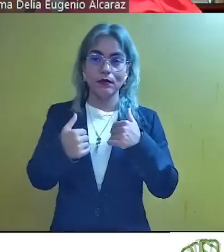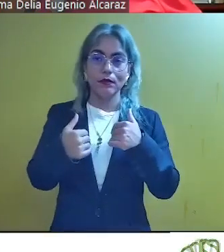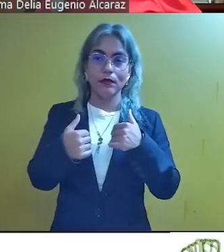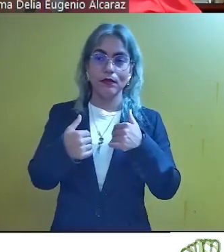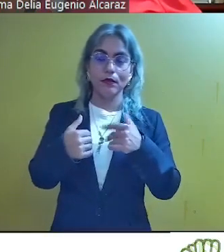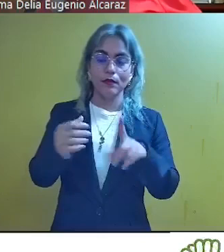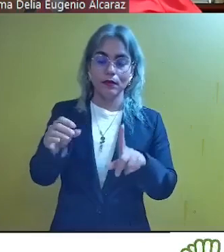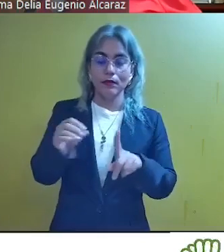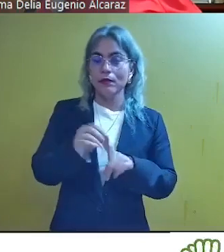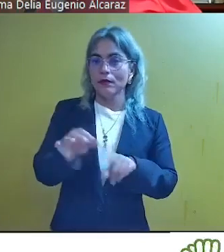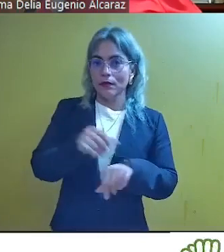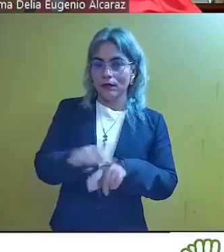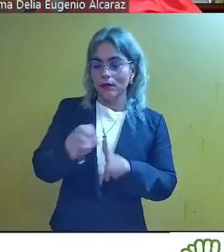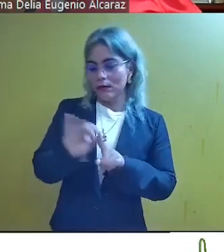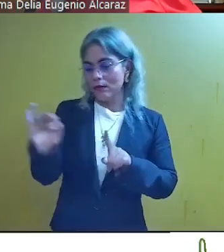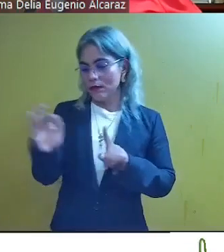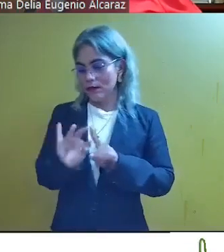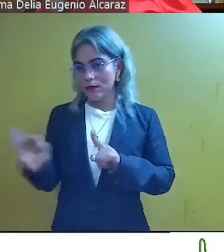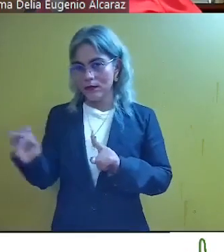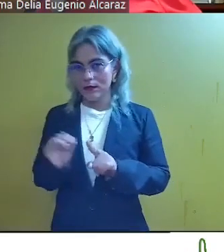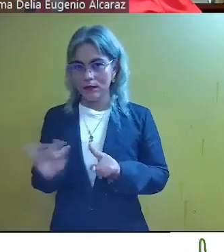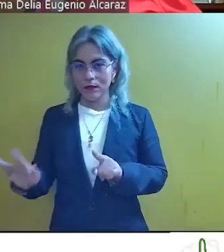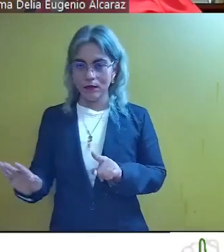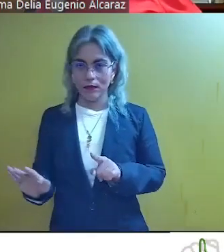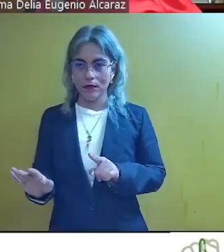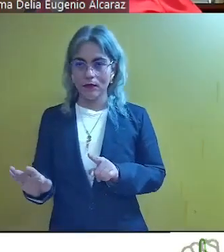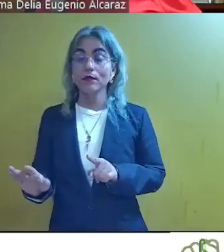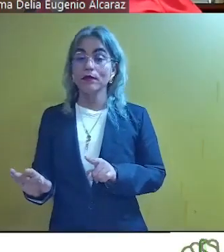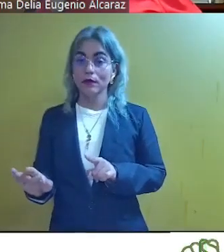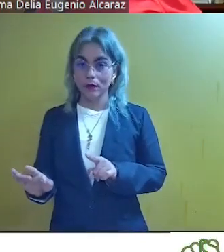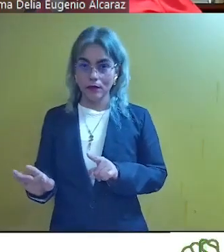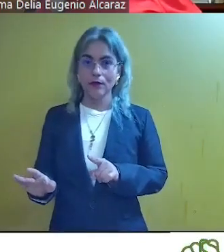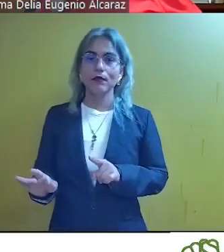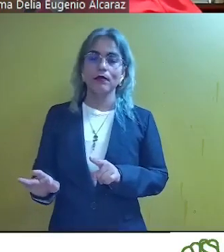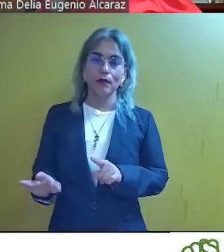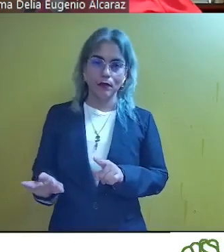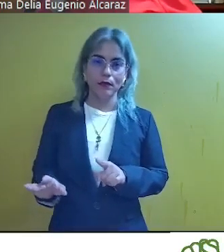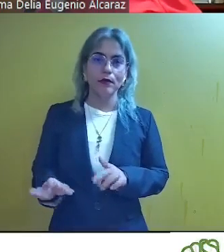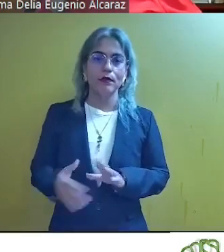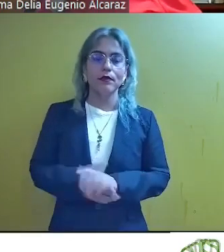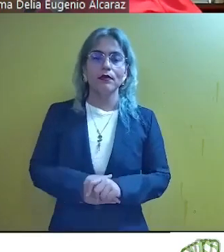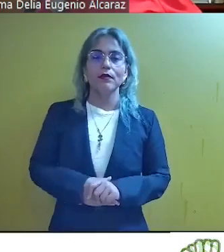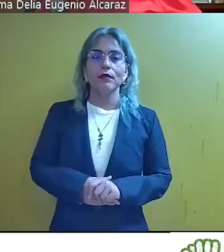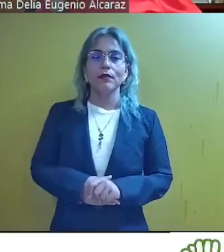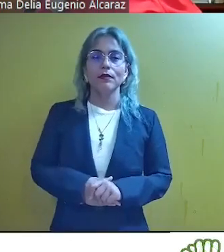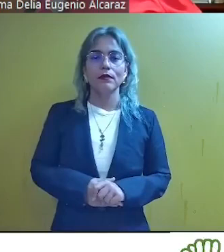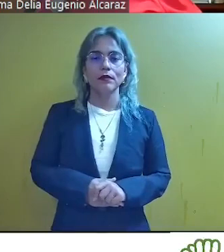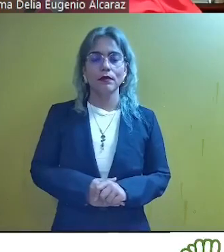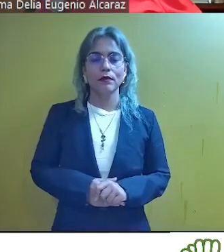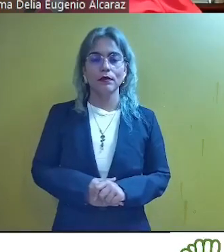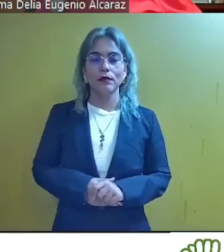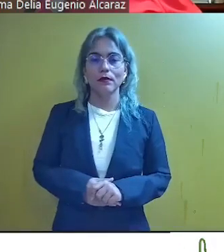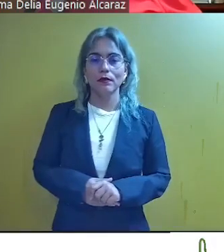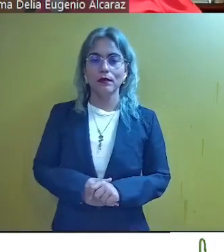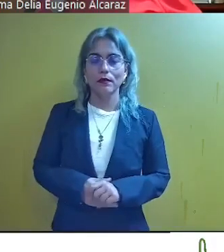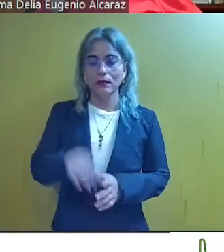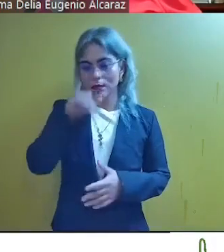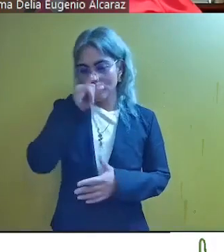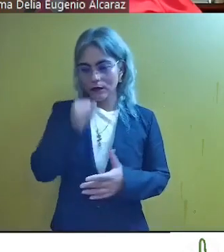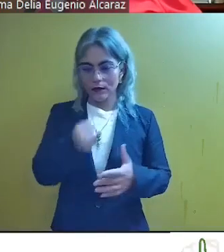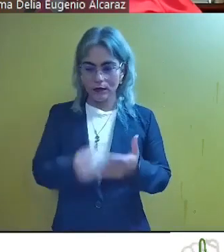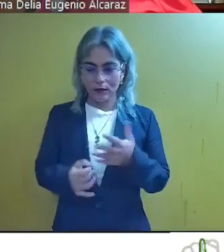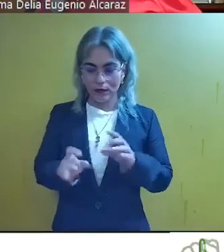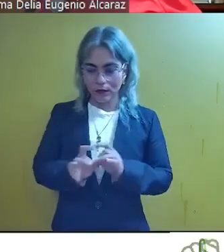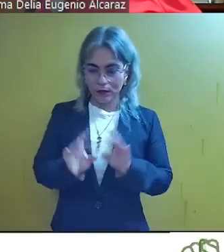2024/2023 al pretender darle valor de prueba plena, violentando con ello el principio de eventualidad. Al respecto, en su informe circunstanciado,